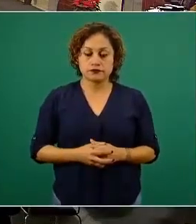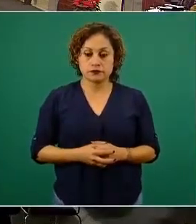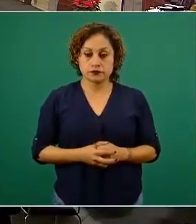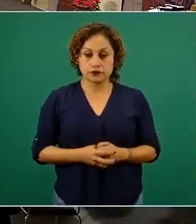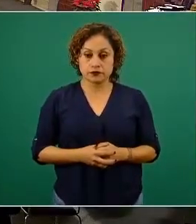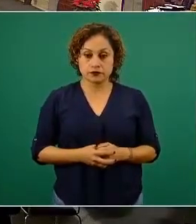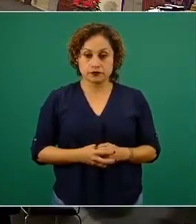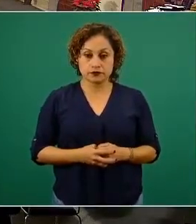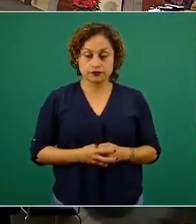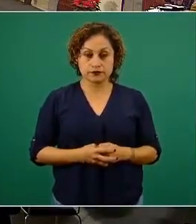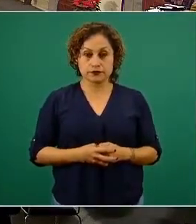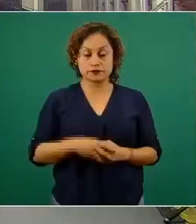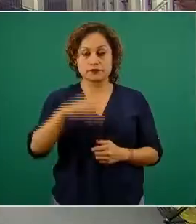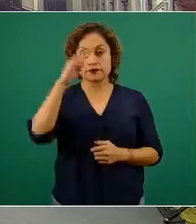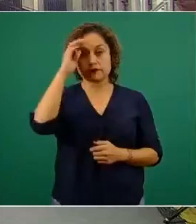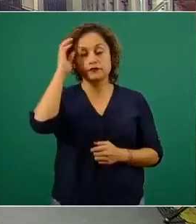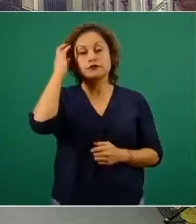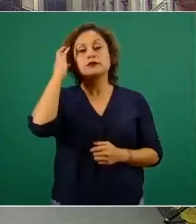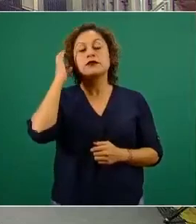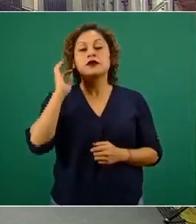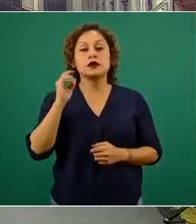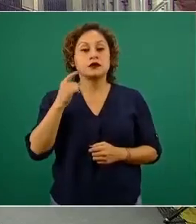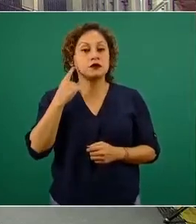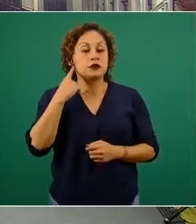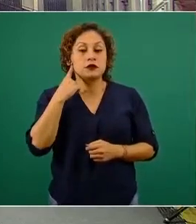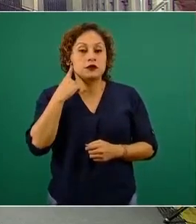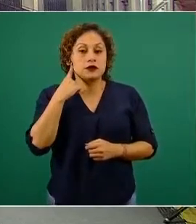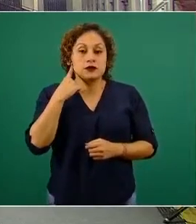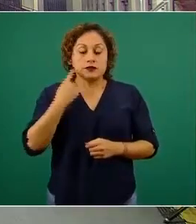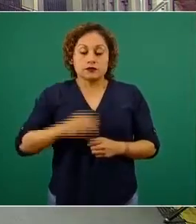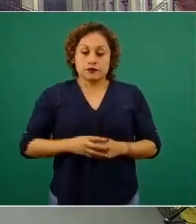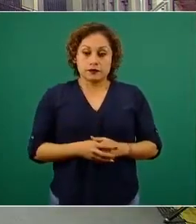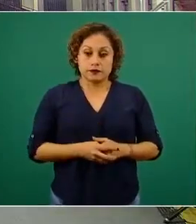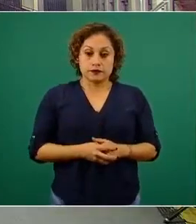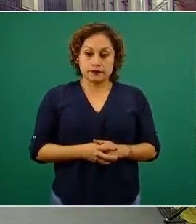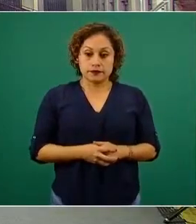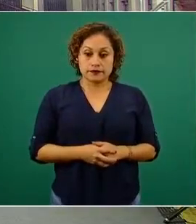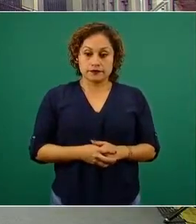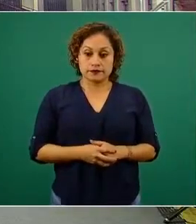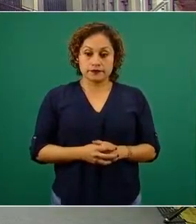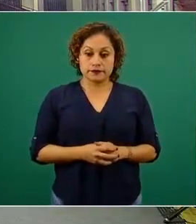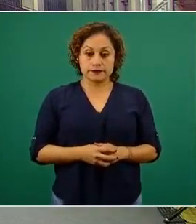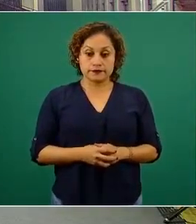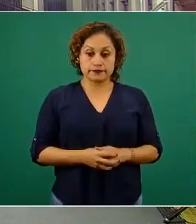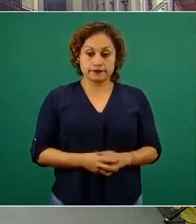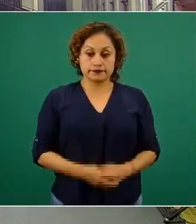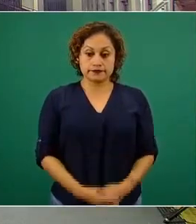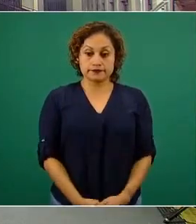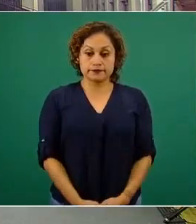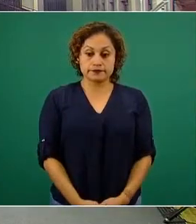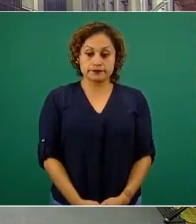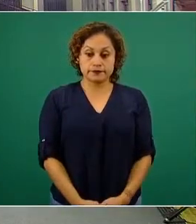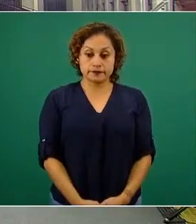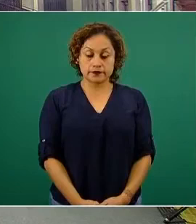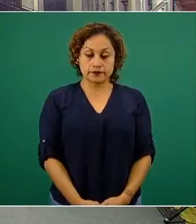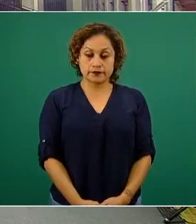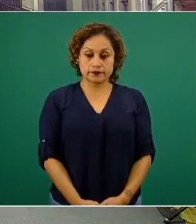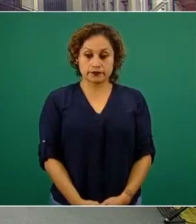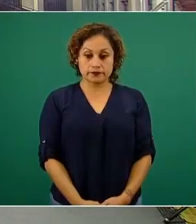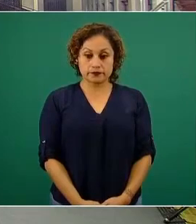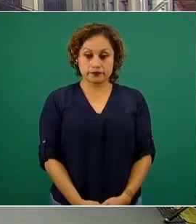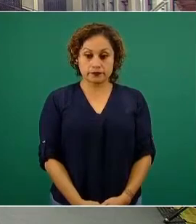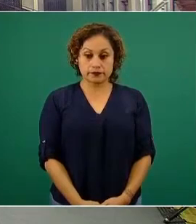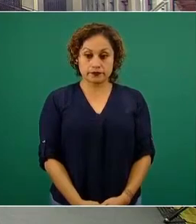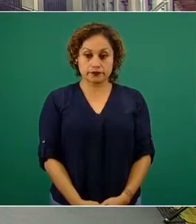Ya ha hablado del otro punto que le comenté respecto a la alergia, ya usted ya se ha mencionado y todo esto, porque la preocupación por